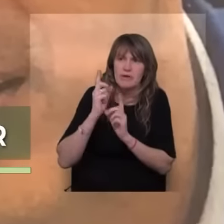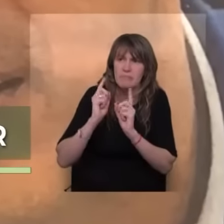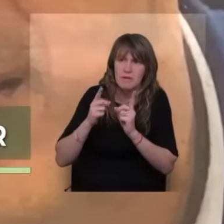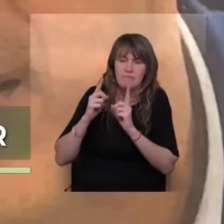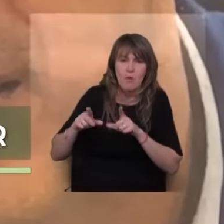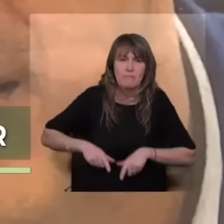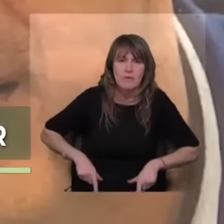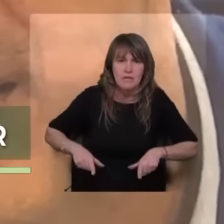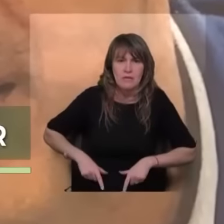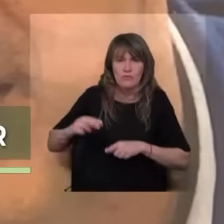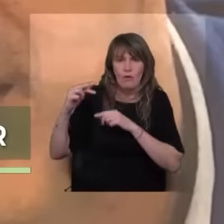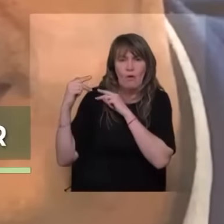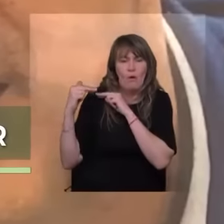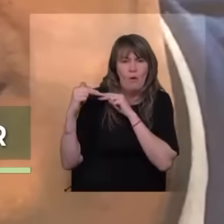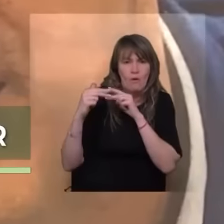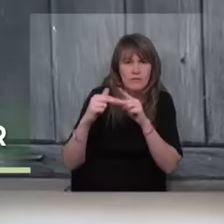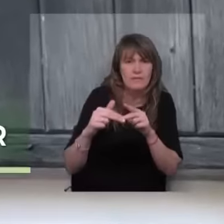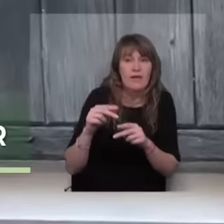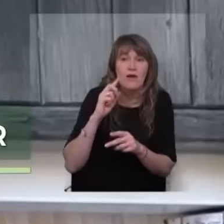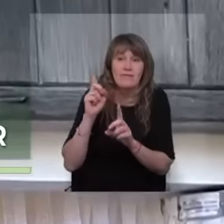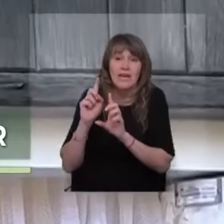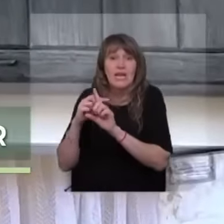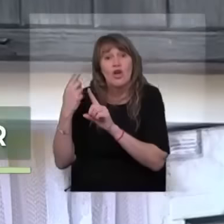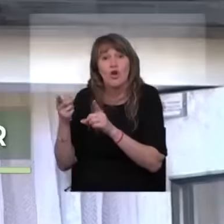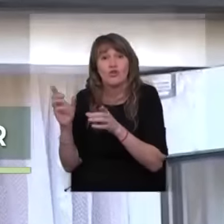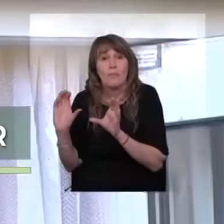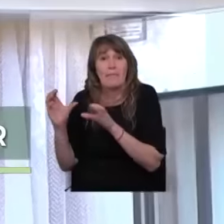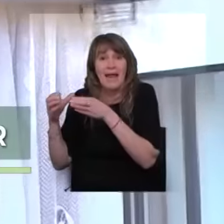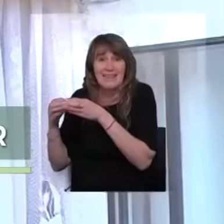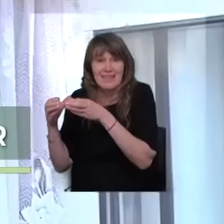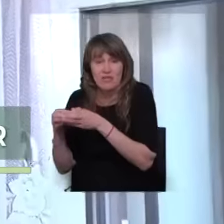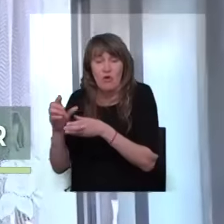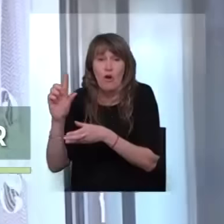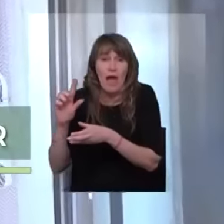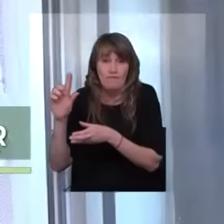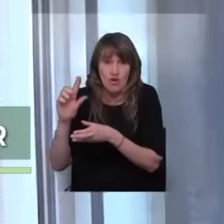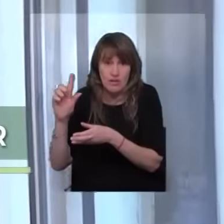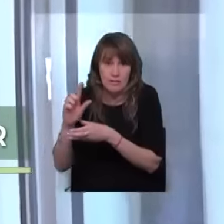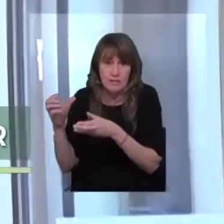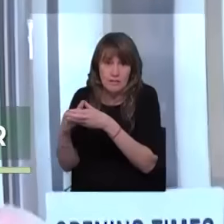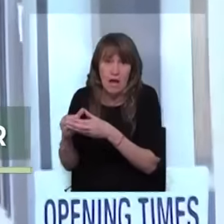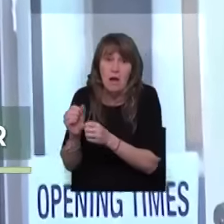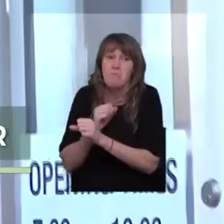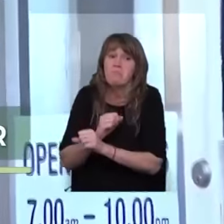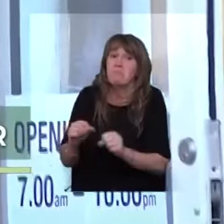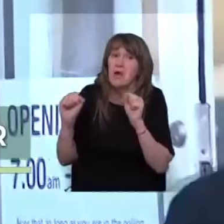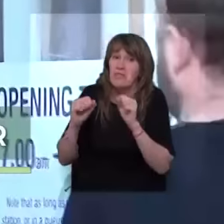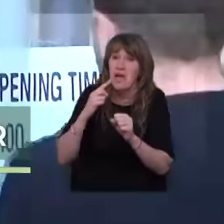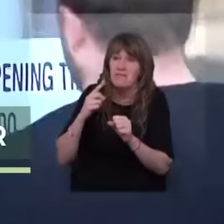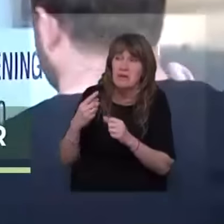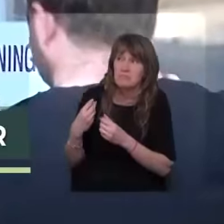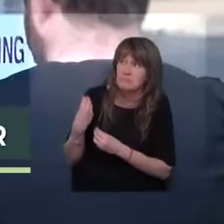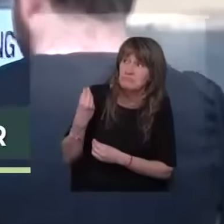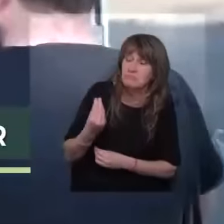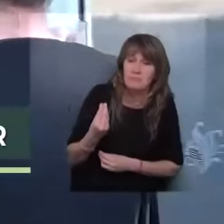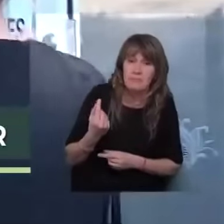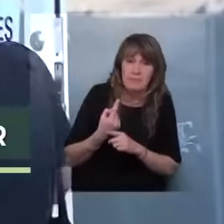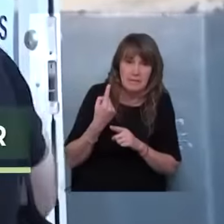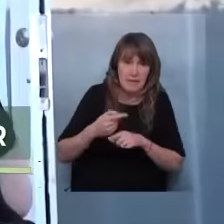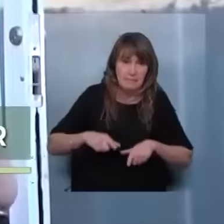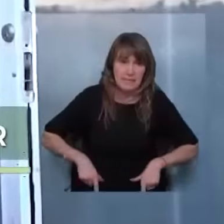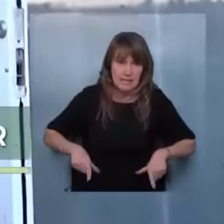años si el partido laborista confirma las expectativas de los sondeos starmer podría asumir el cargo de Primer Ministro